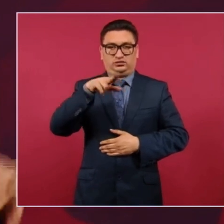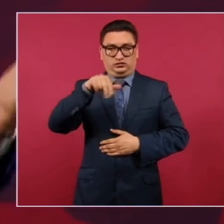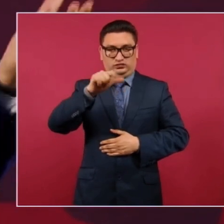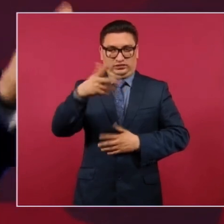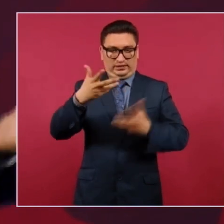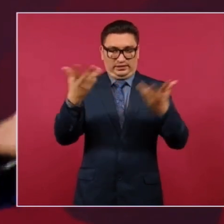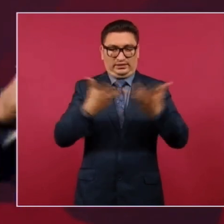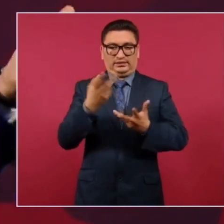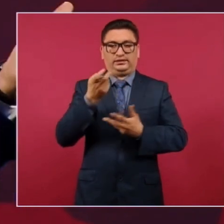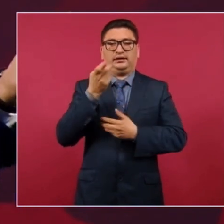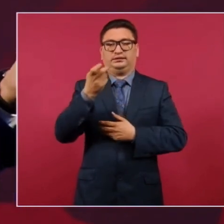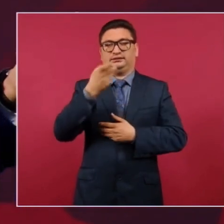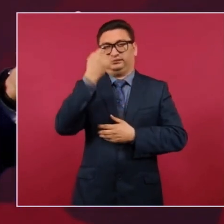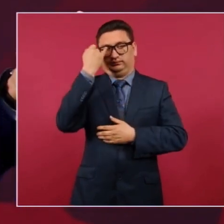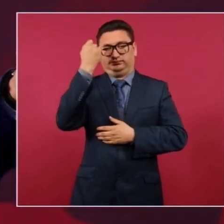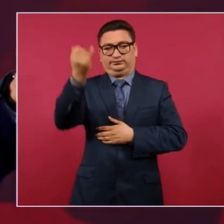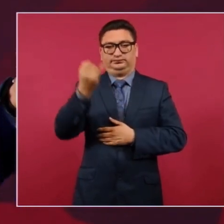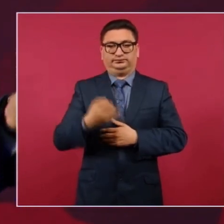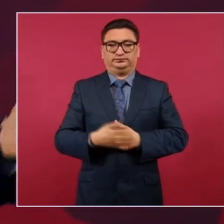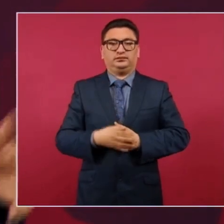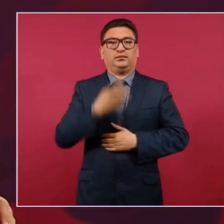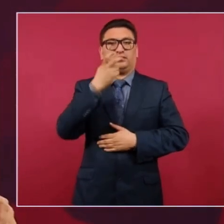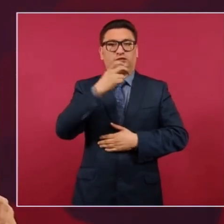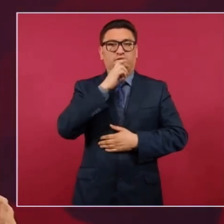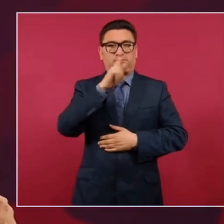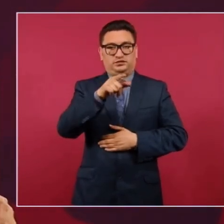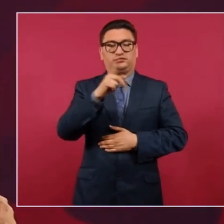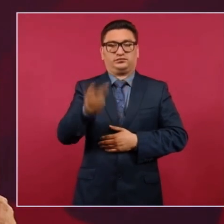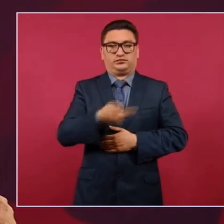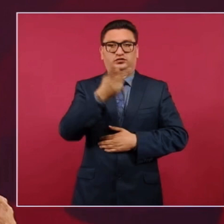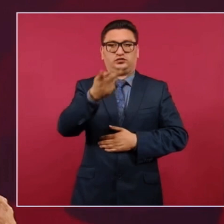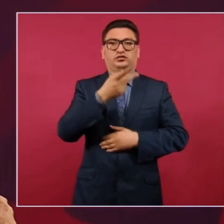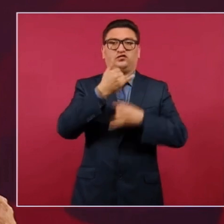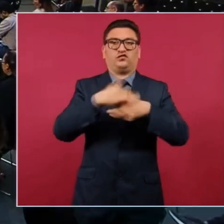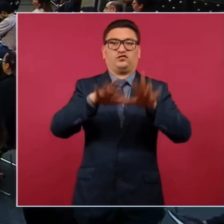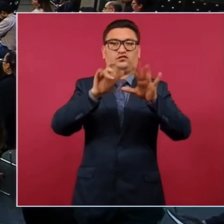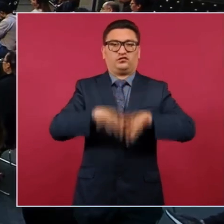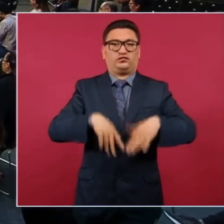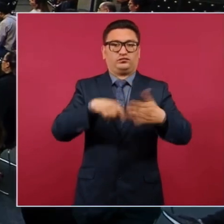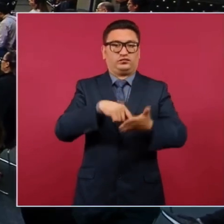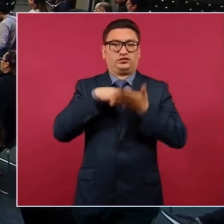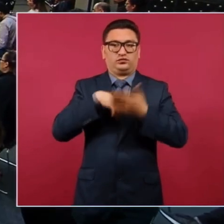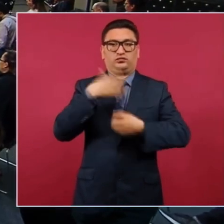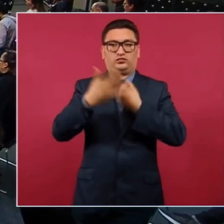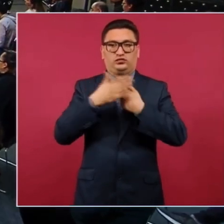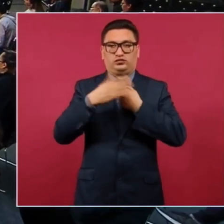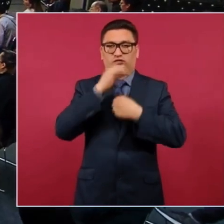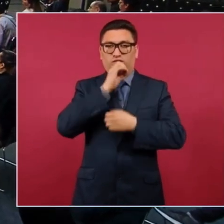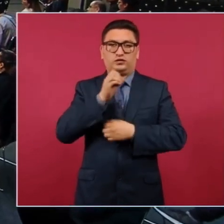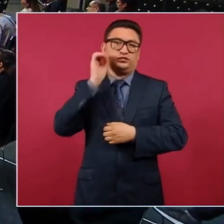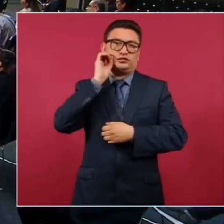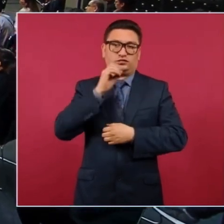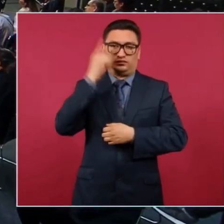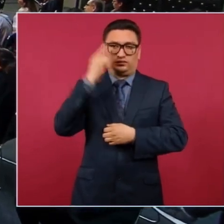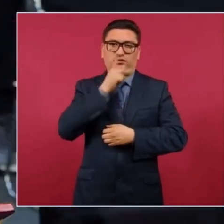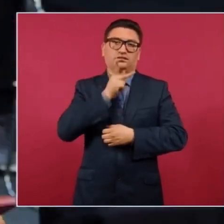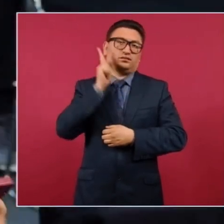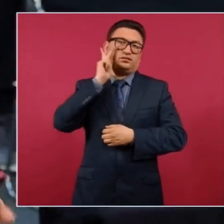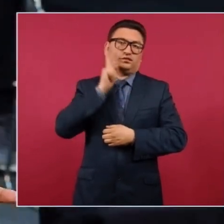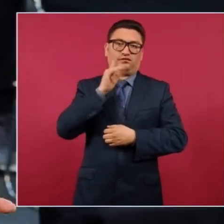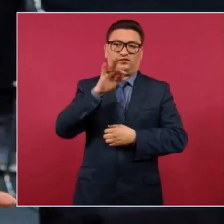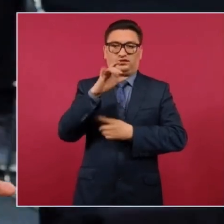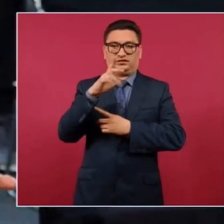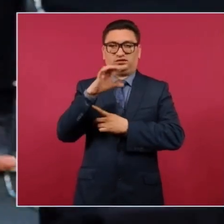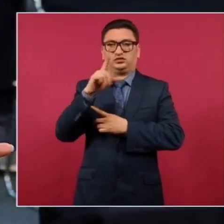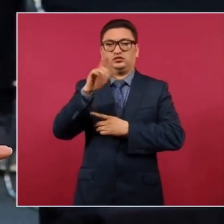eso. O sea, imagínense. Le iba a preguntar sobre el tema de los informes que estarían presentando los obispos de México al Papa Francisco en torno a que sí hay